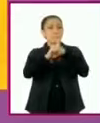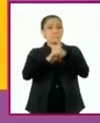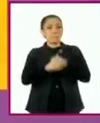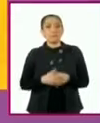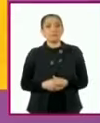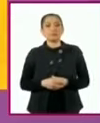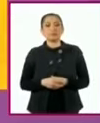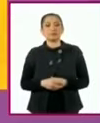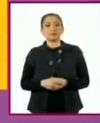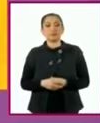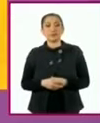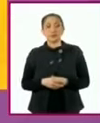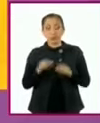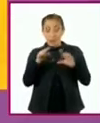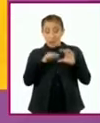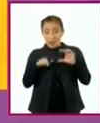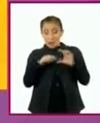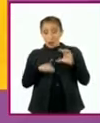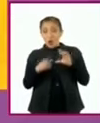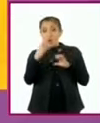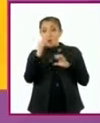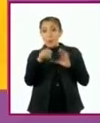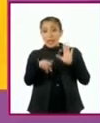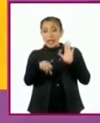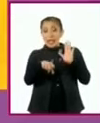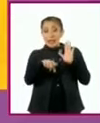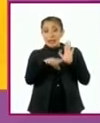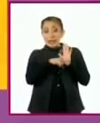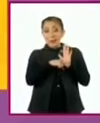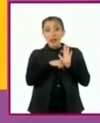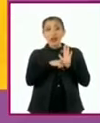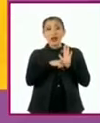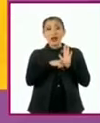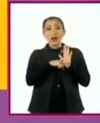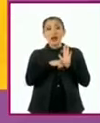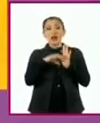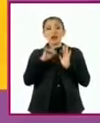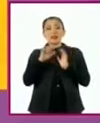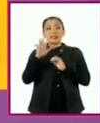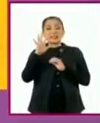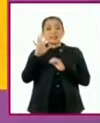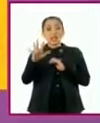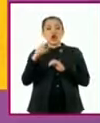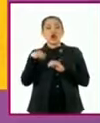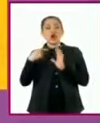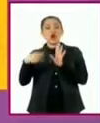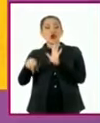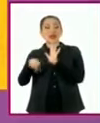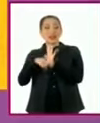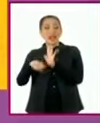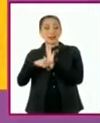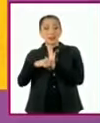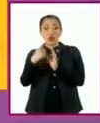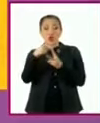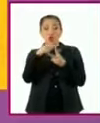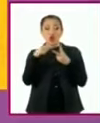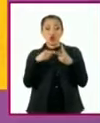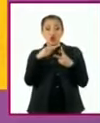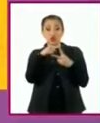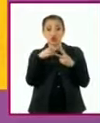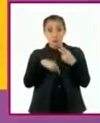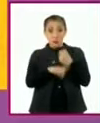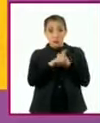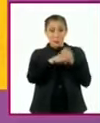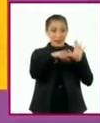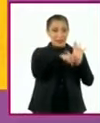El divisor es 9 negativo y el cociente es 5 negativo. ya cumplimos con las dos condiciones del